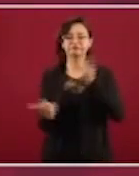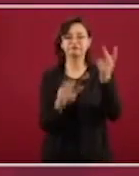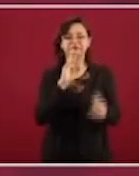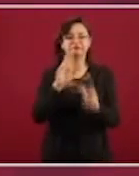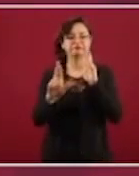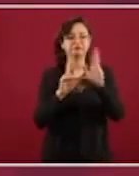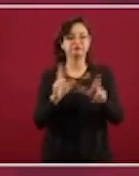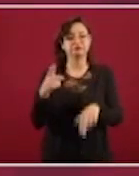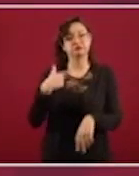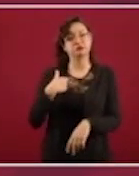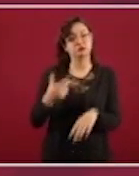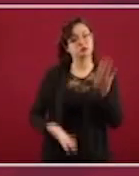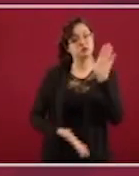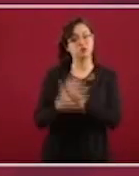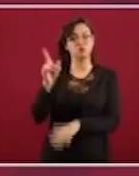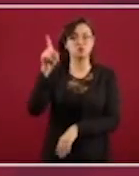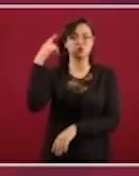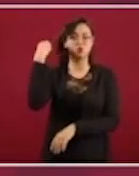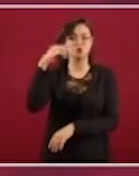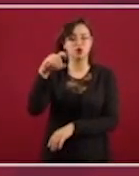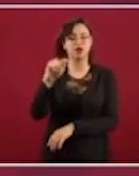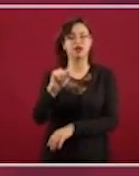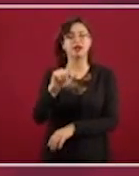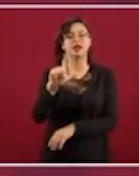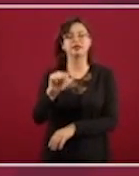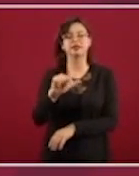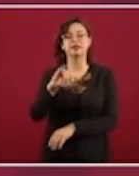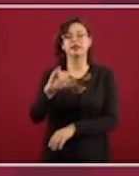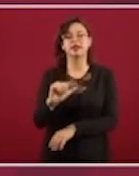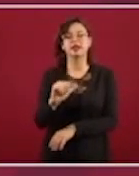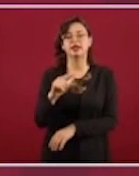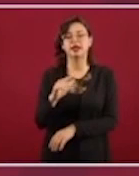tengo que salir a Tlaxiaco y